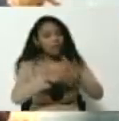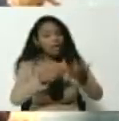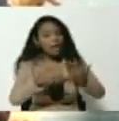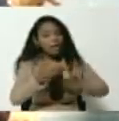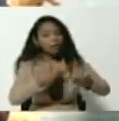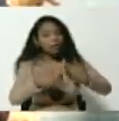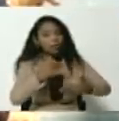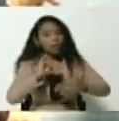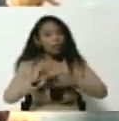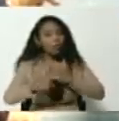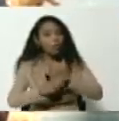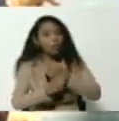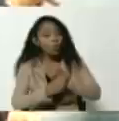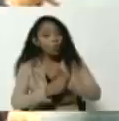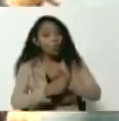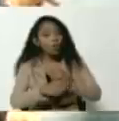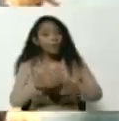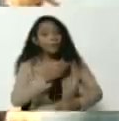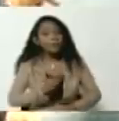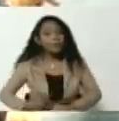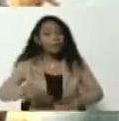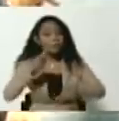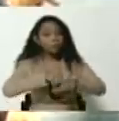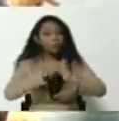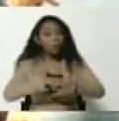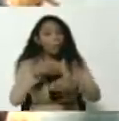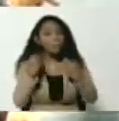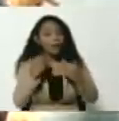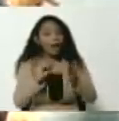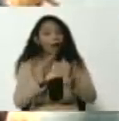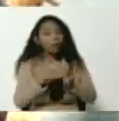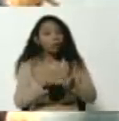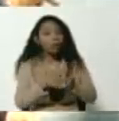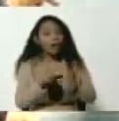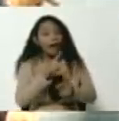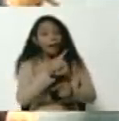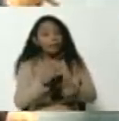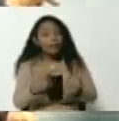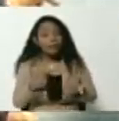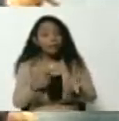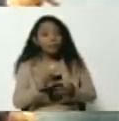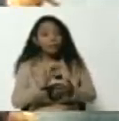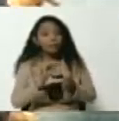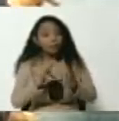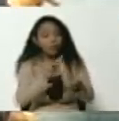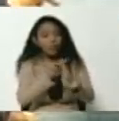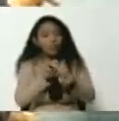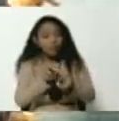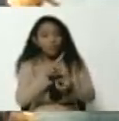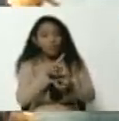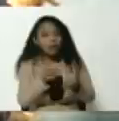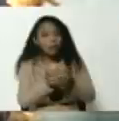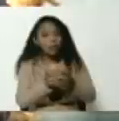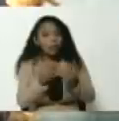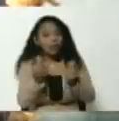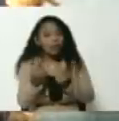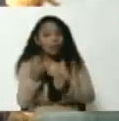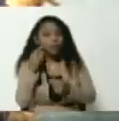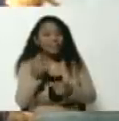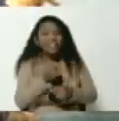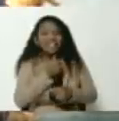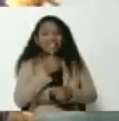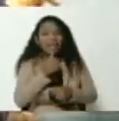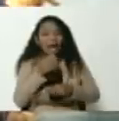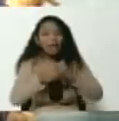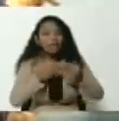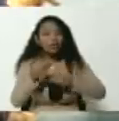relaciones entre Guaidó y Abdo para el cobro de esa comisión y cómo es que quien hizo el trámite